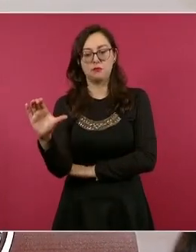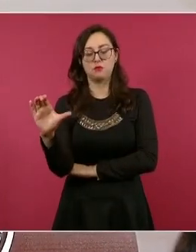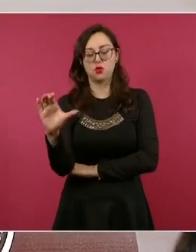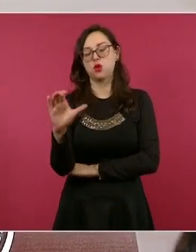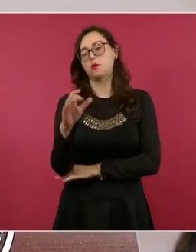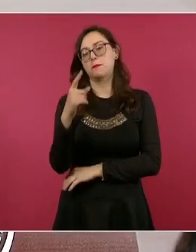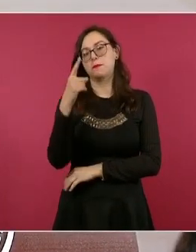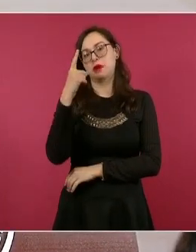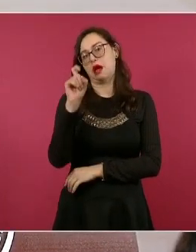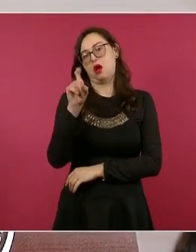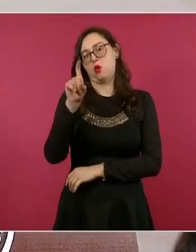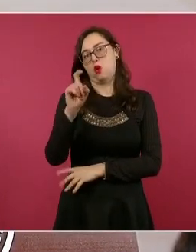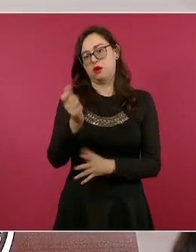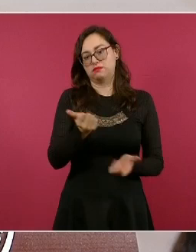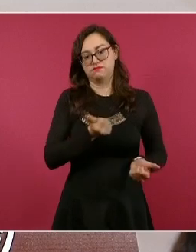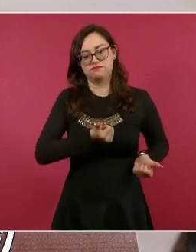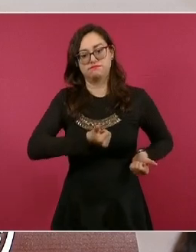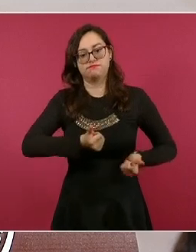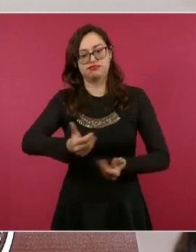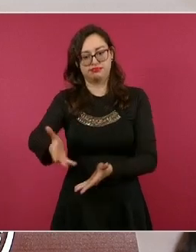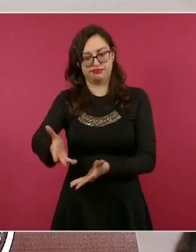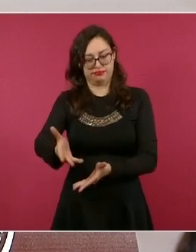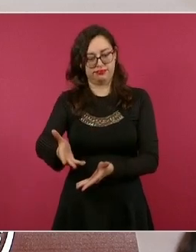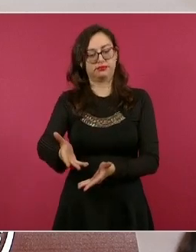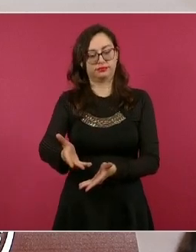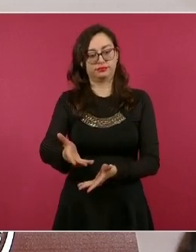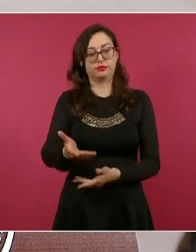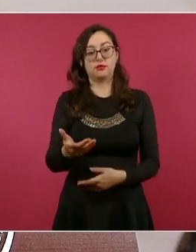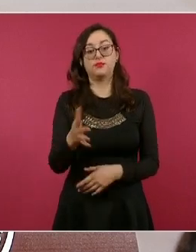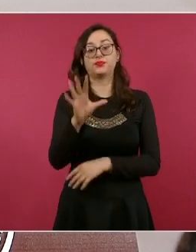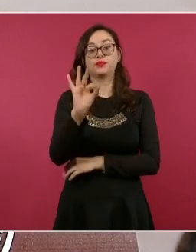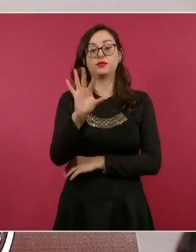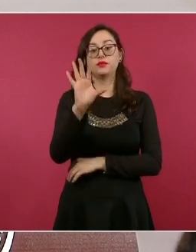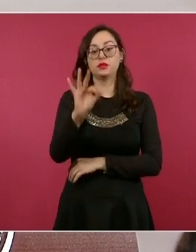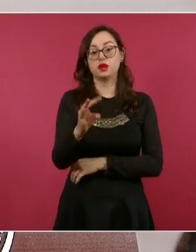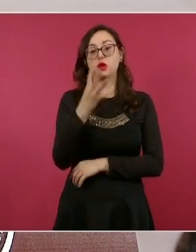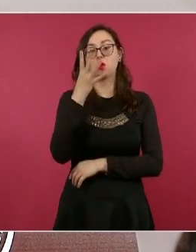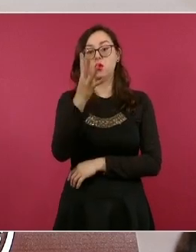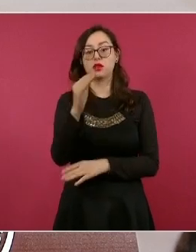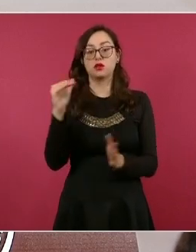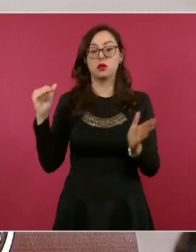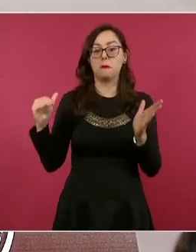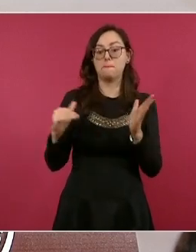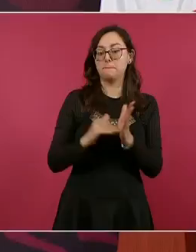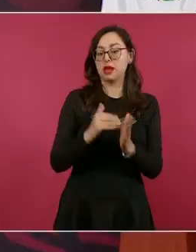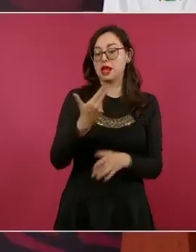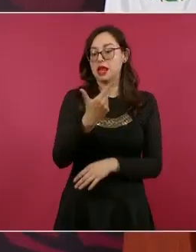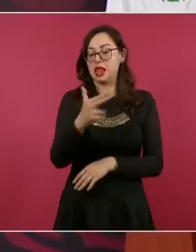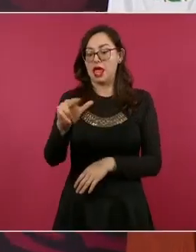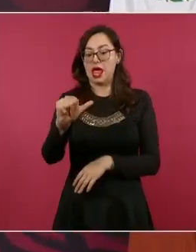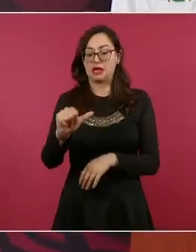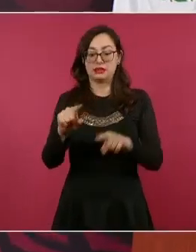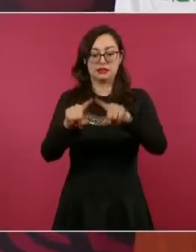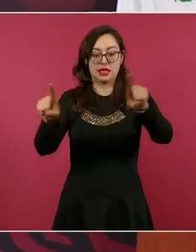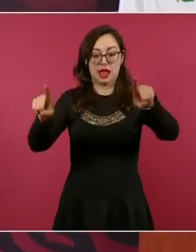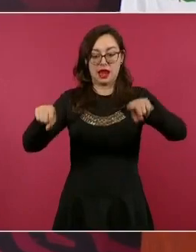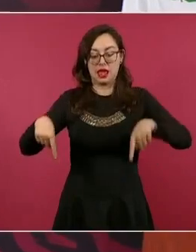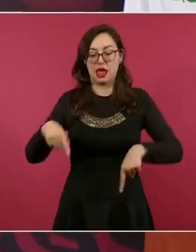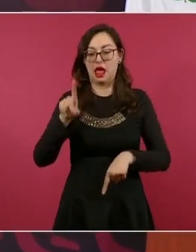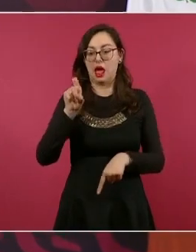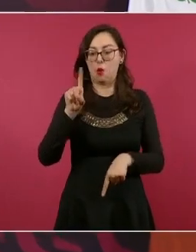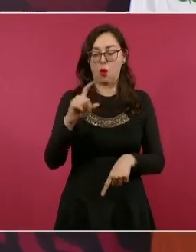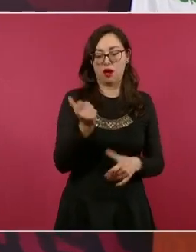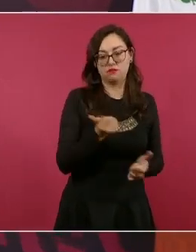Nayarit, 44 mil hectáreas de riego. Está en proceso, estoy